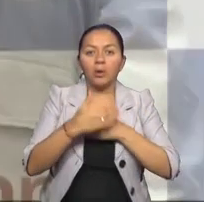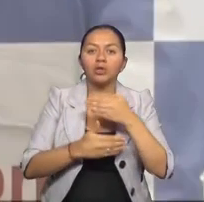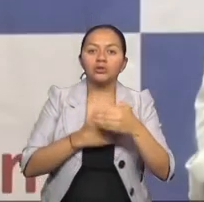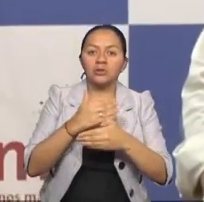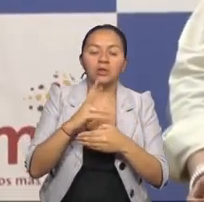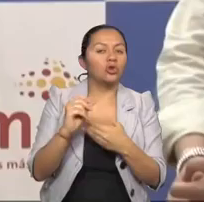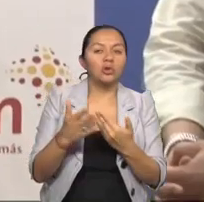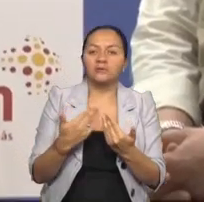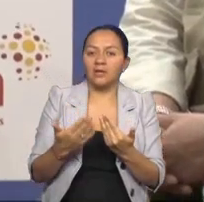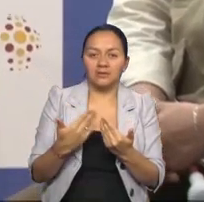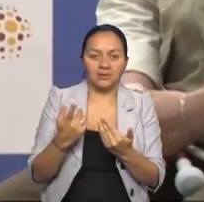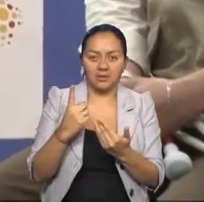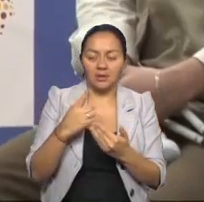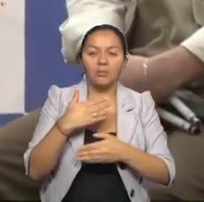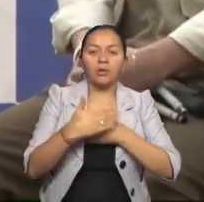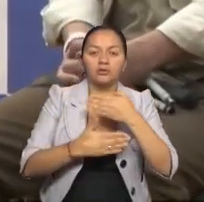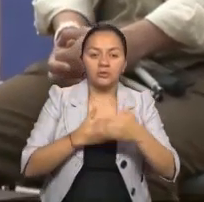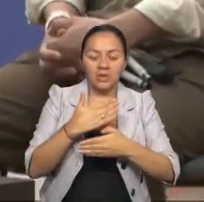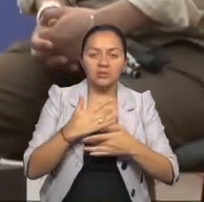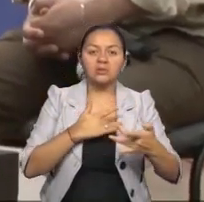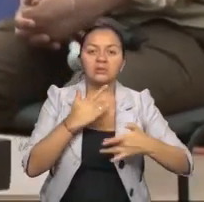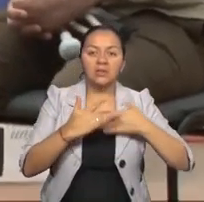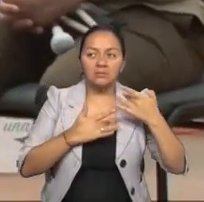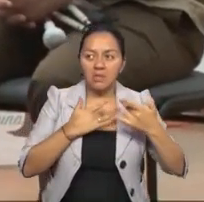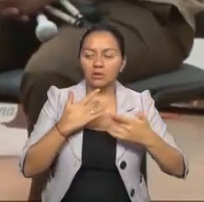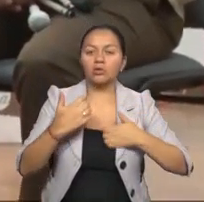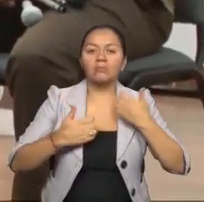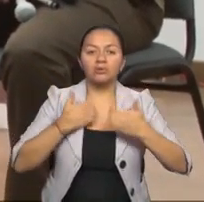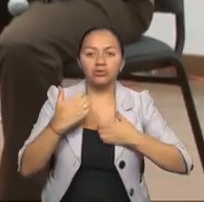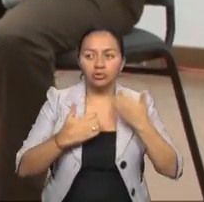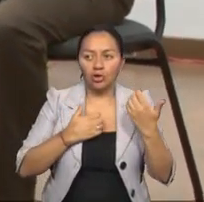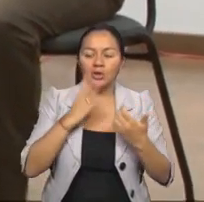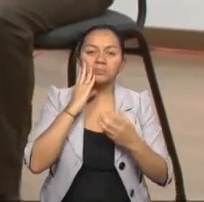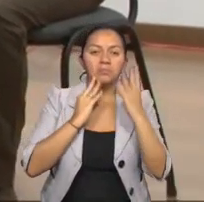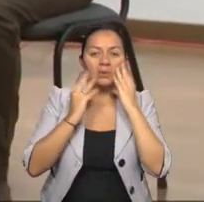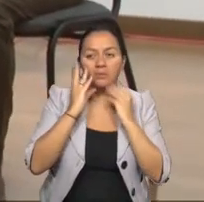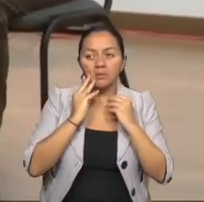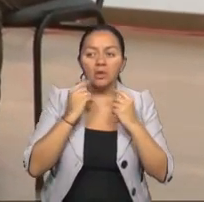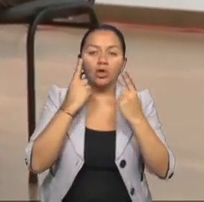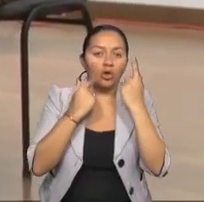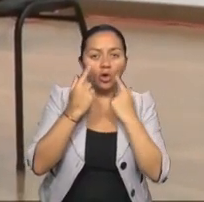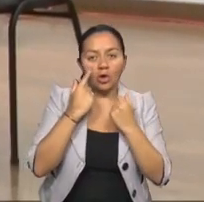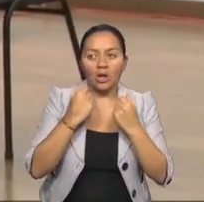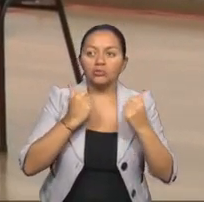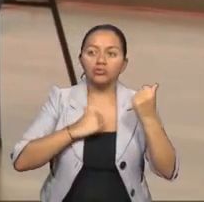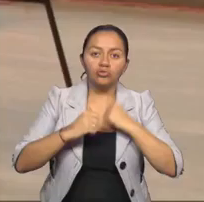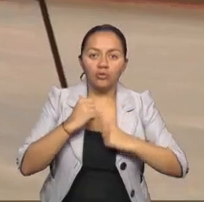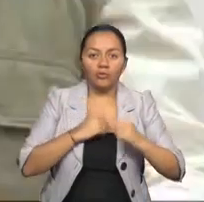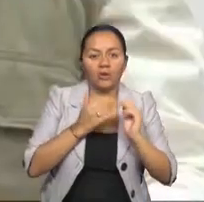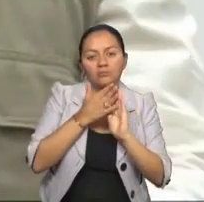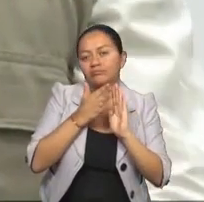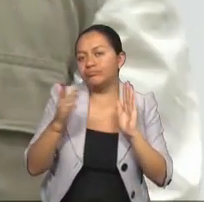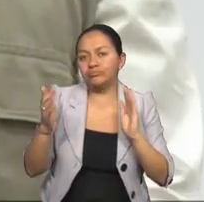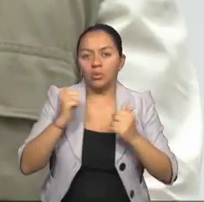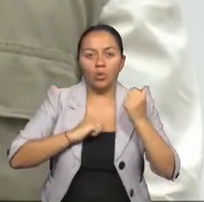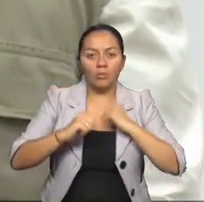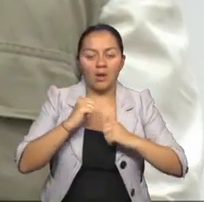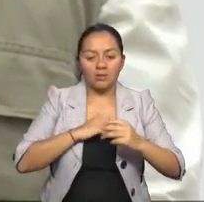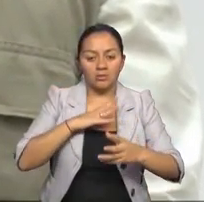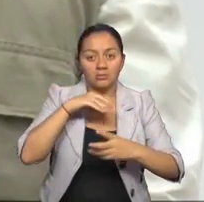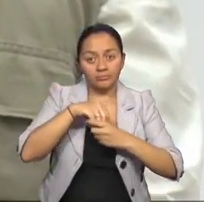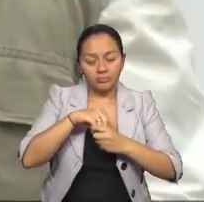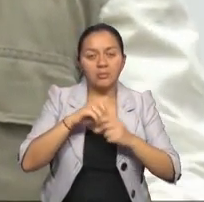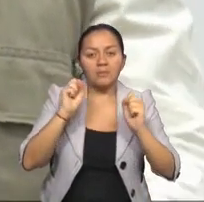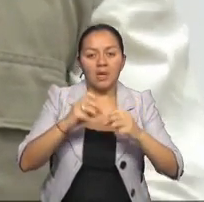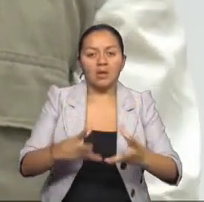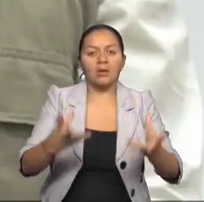espacios sensaciones y experimentar los derechos humanos a partir de fortalecer unas